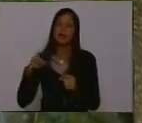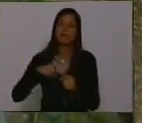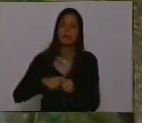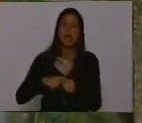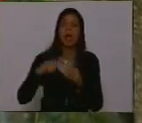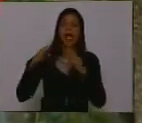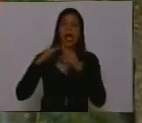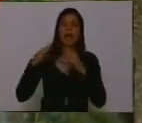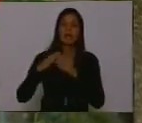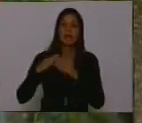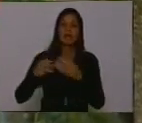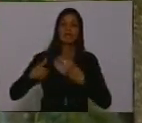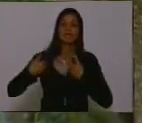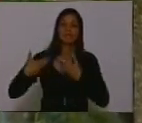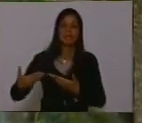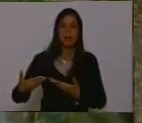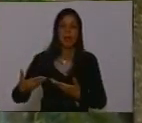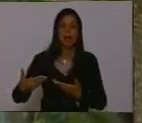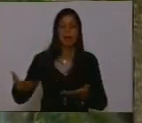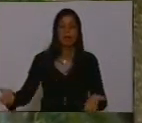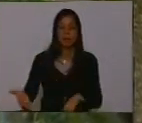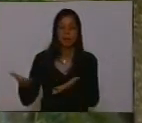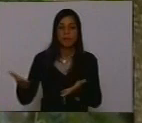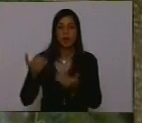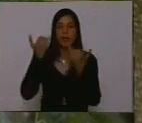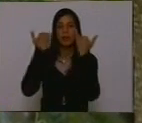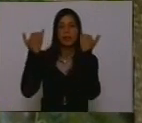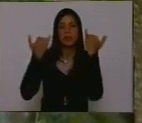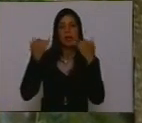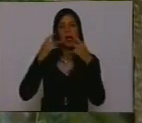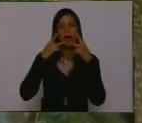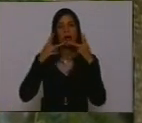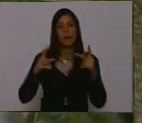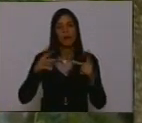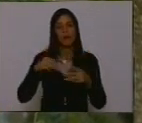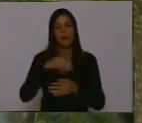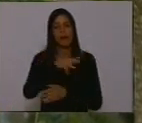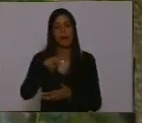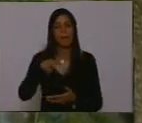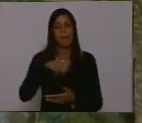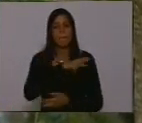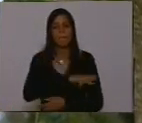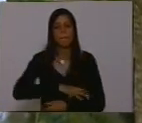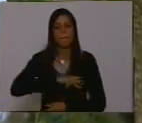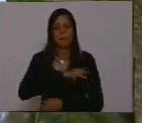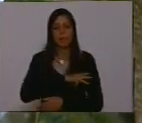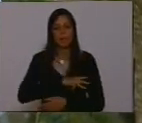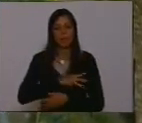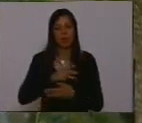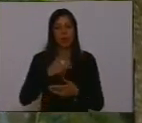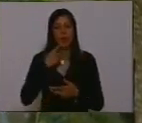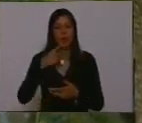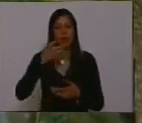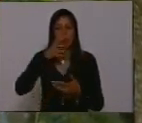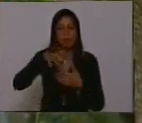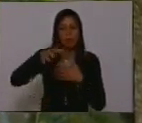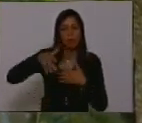vivienda, promoviendo estas políticas públicas y misiones sociales en zonas rurales y